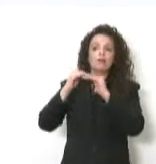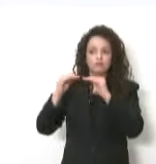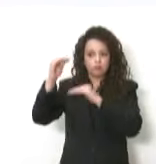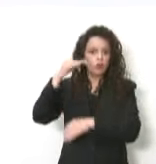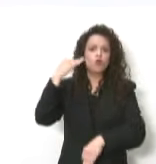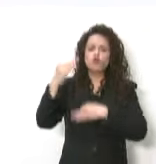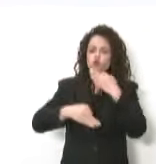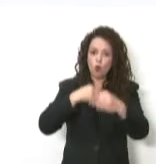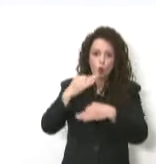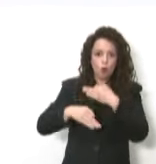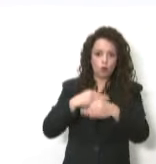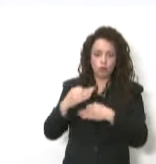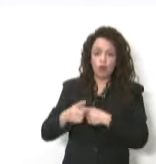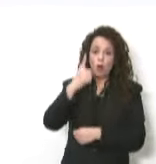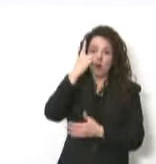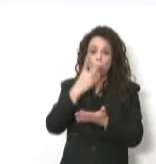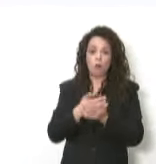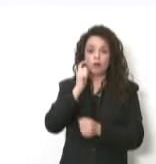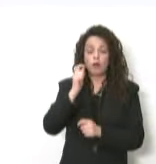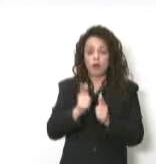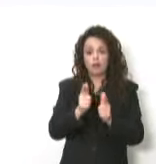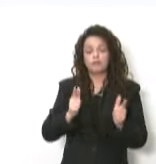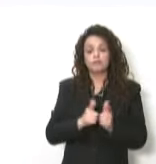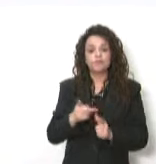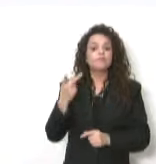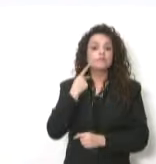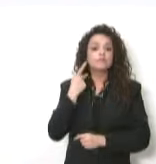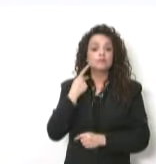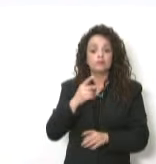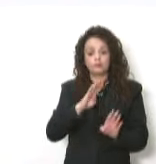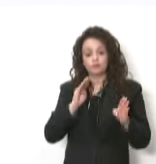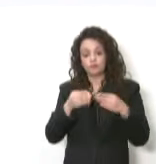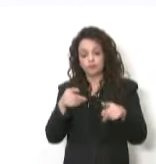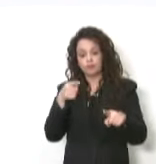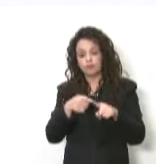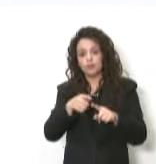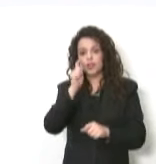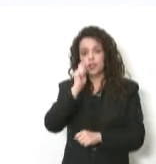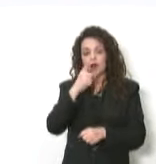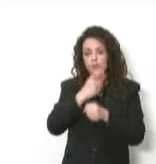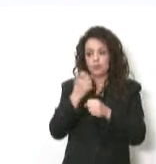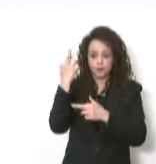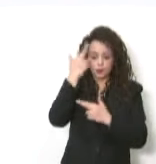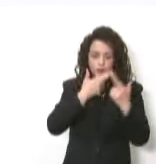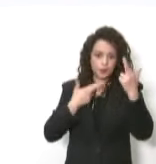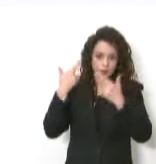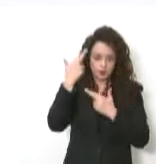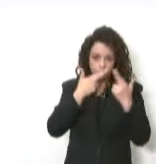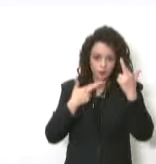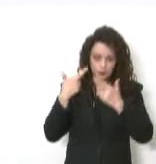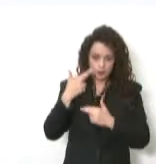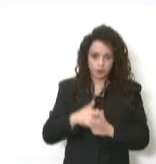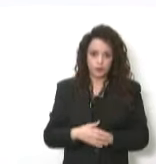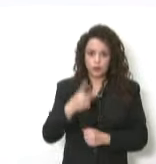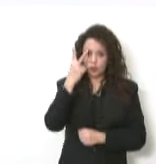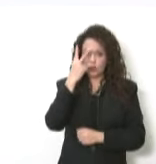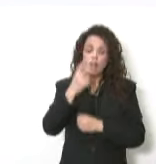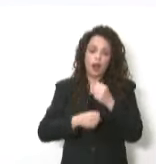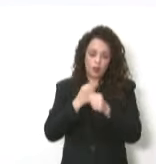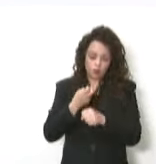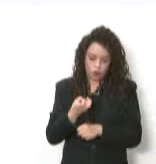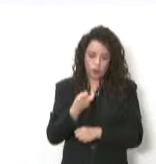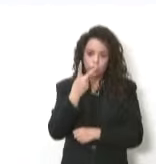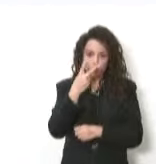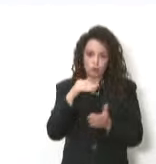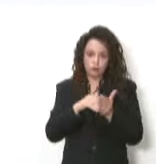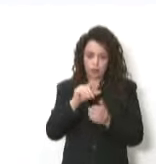a excepción de los partidos políticos referente a esta primera vuelta de